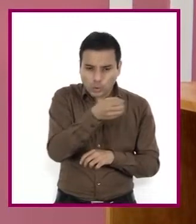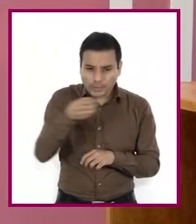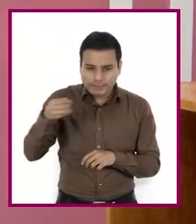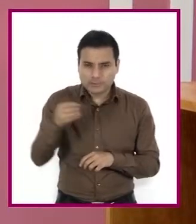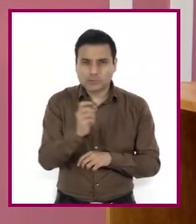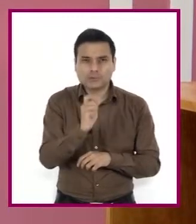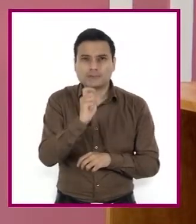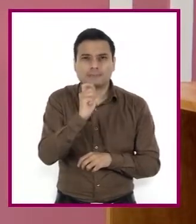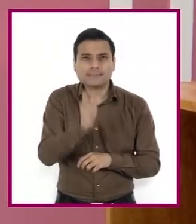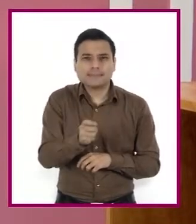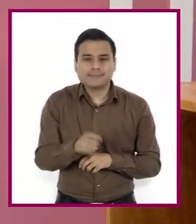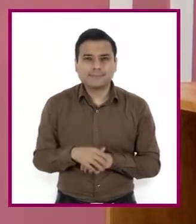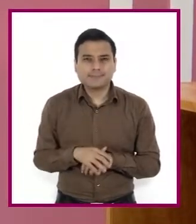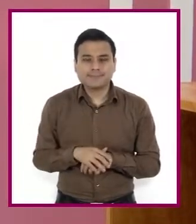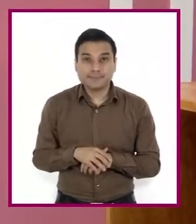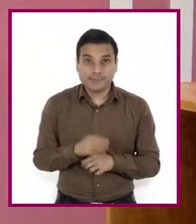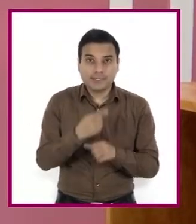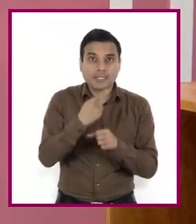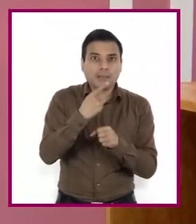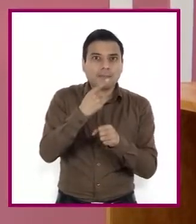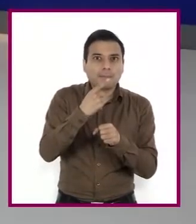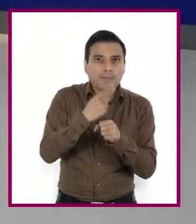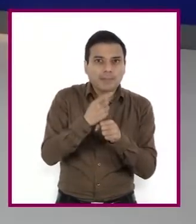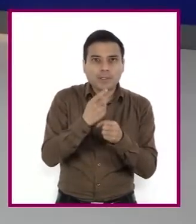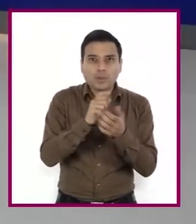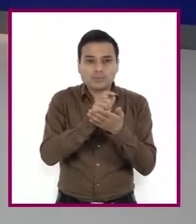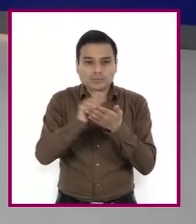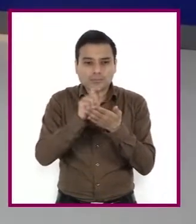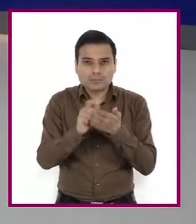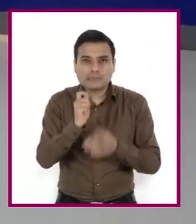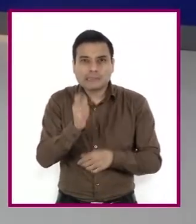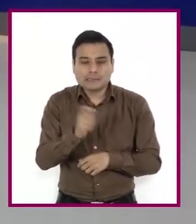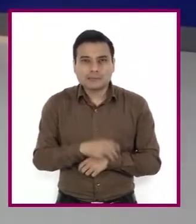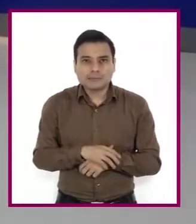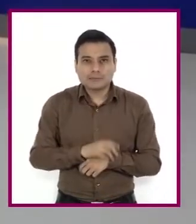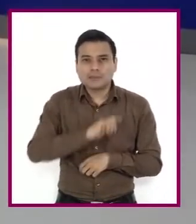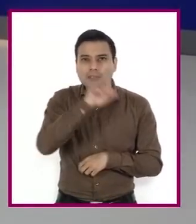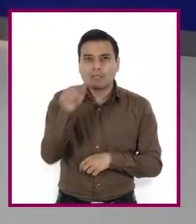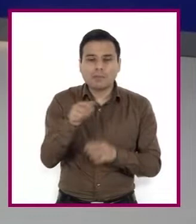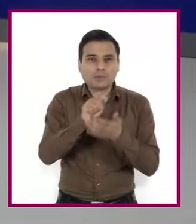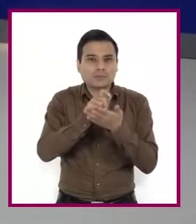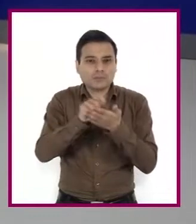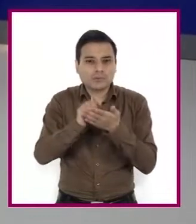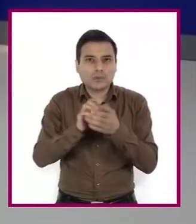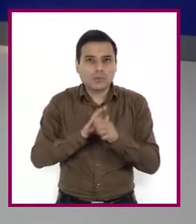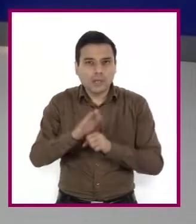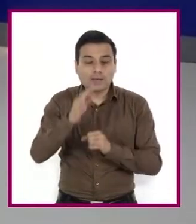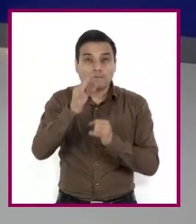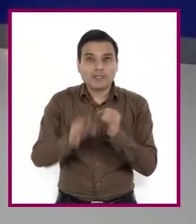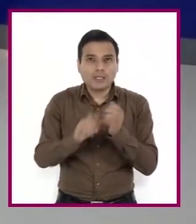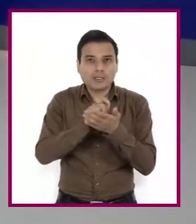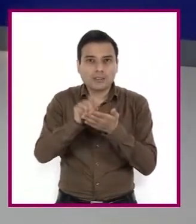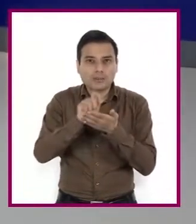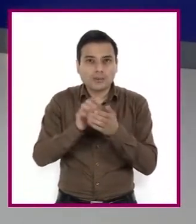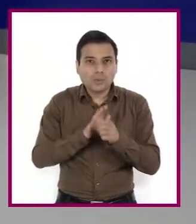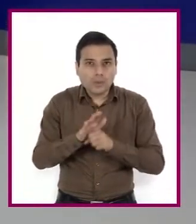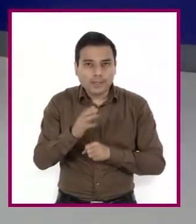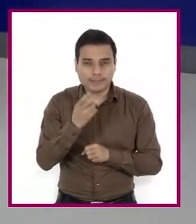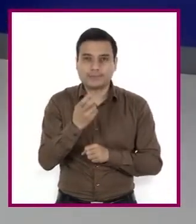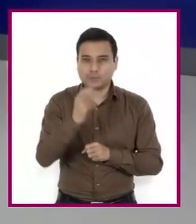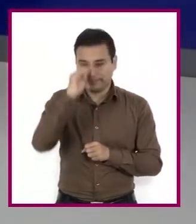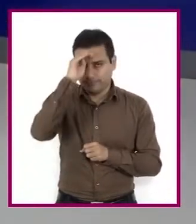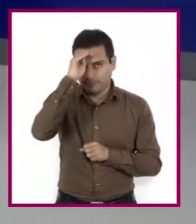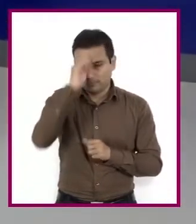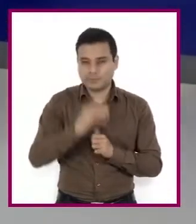a qué ponemos al principio, qué ponemos en medio y qué ponemos al final en un texto. O